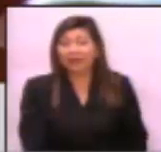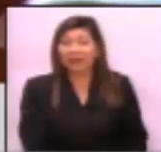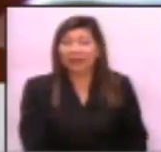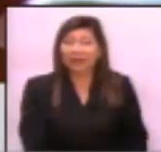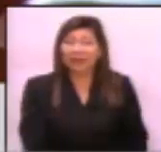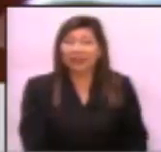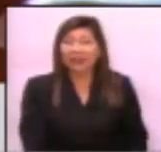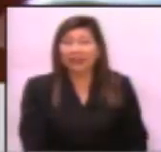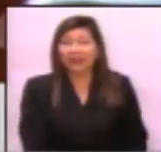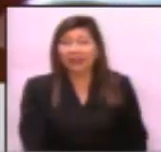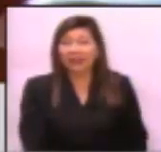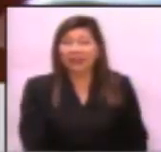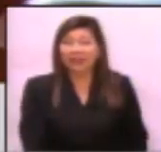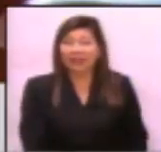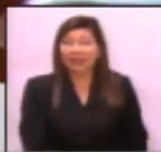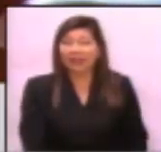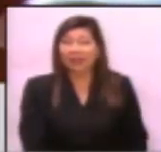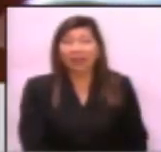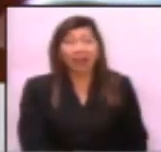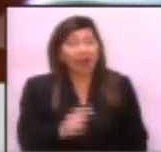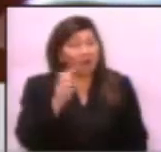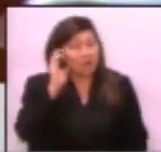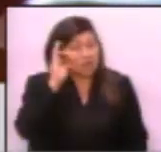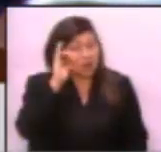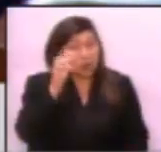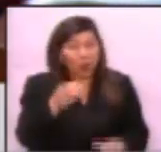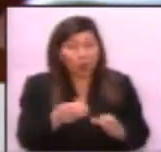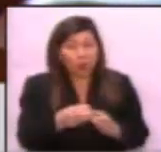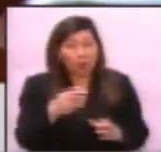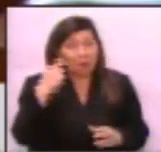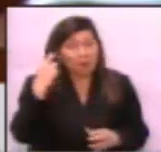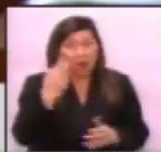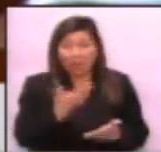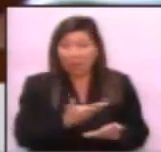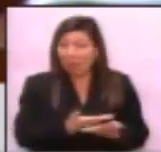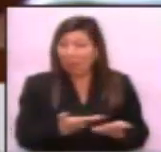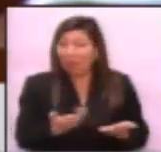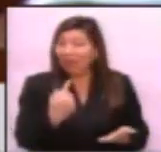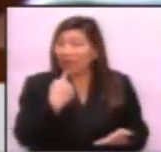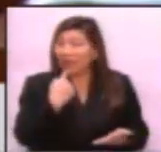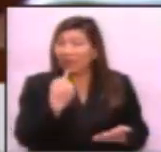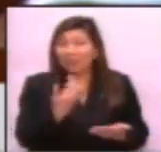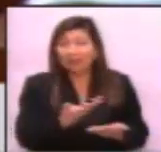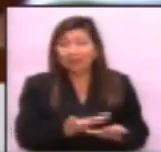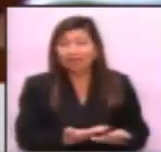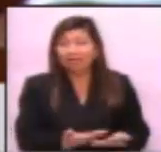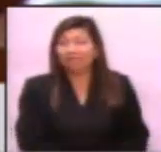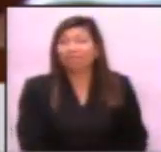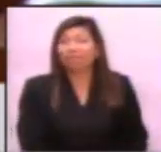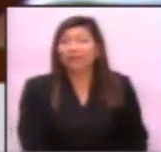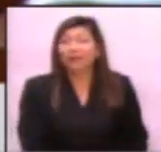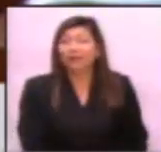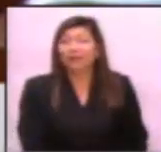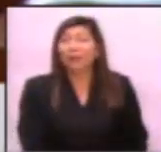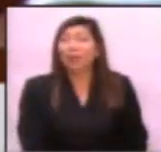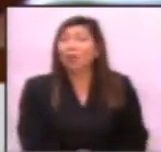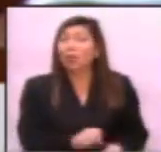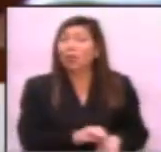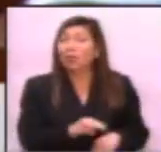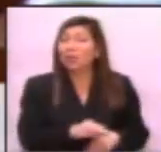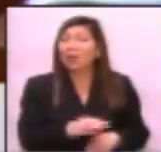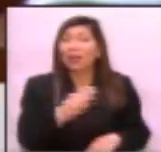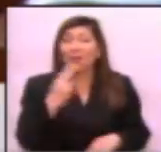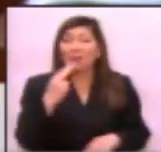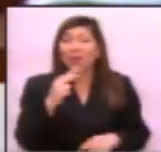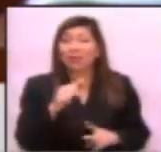Entonces, señores del fujimorismo, no tienen mucho que decir ahí. Y el Consejo Nacional de